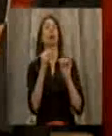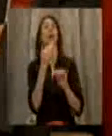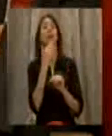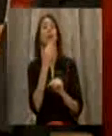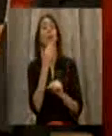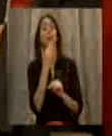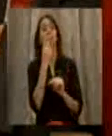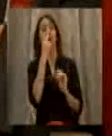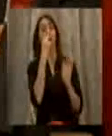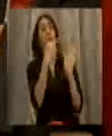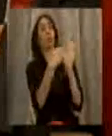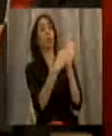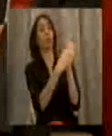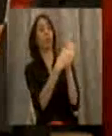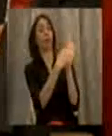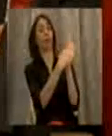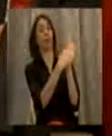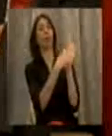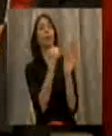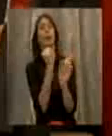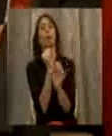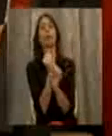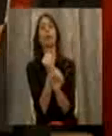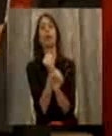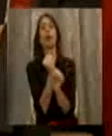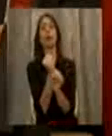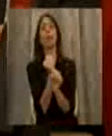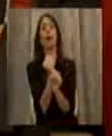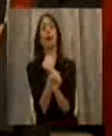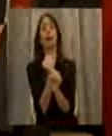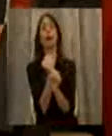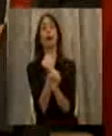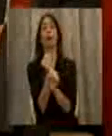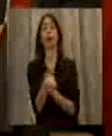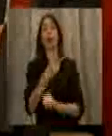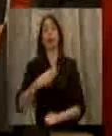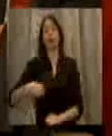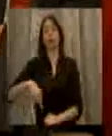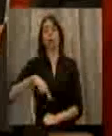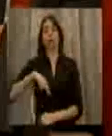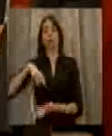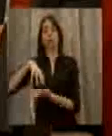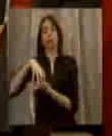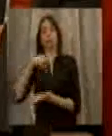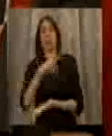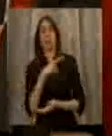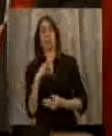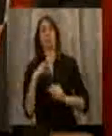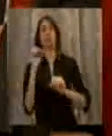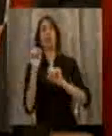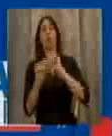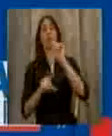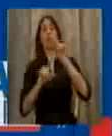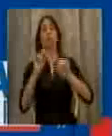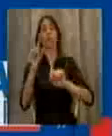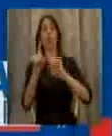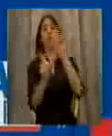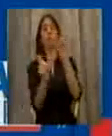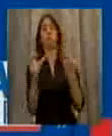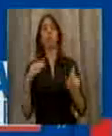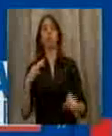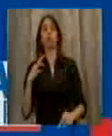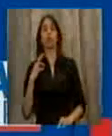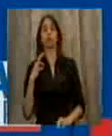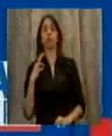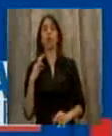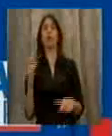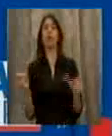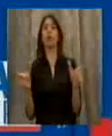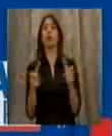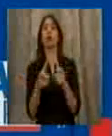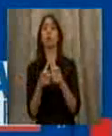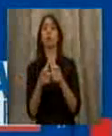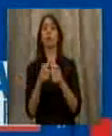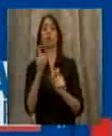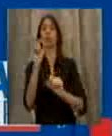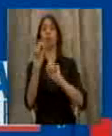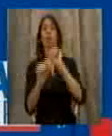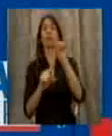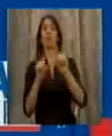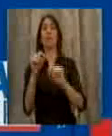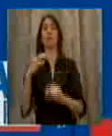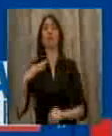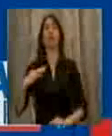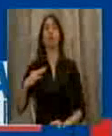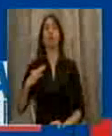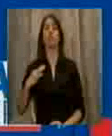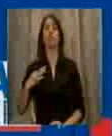también en nuestro trabajo de defensa a la ciudadanía, la Comisión Defensora Ciudadana